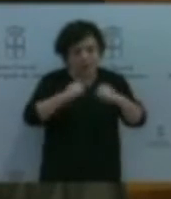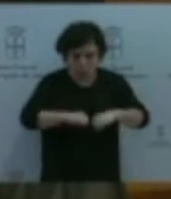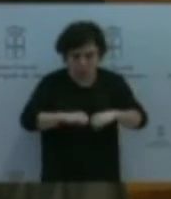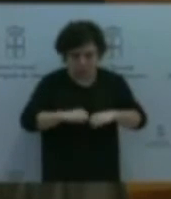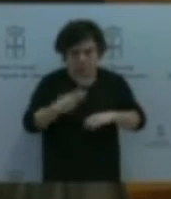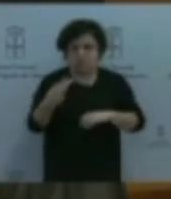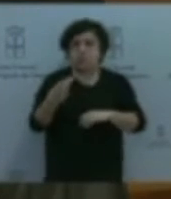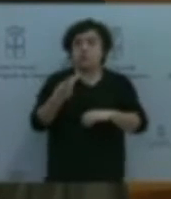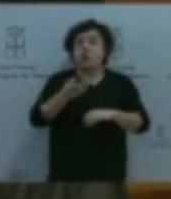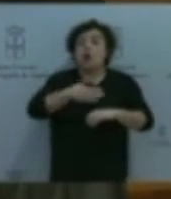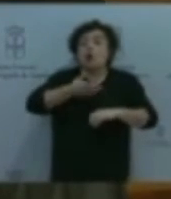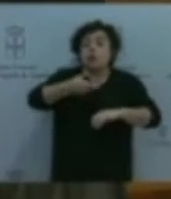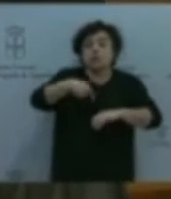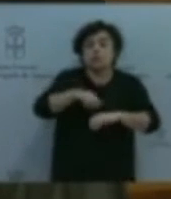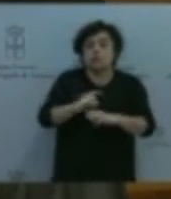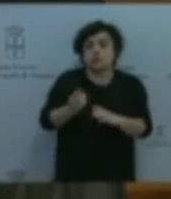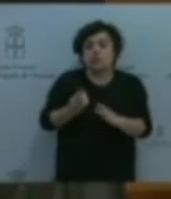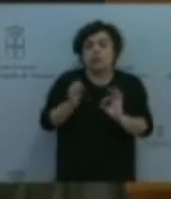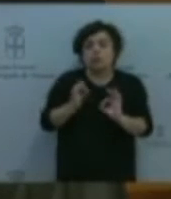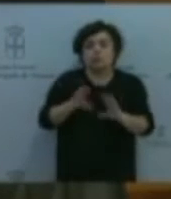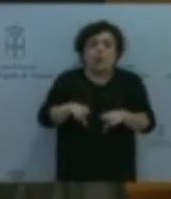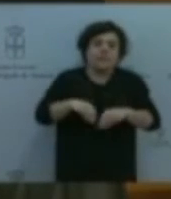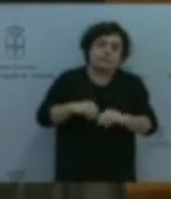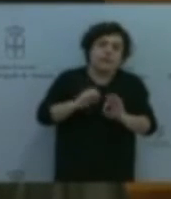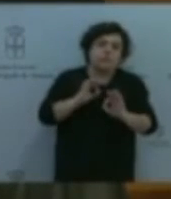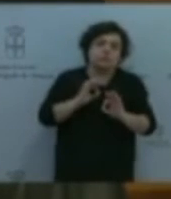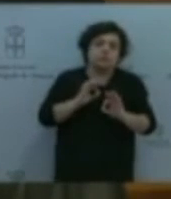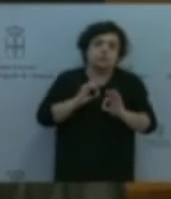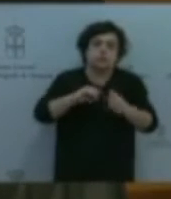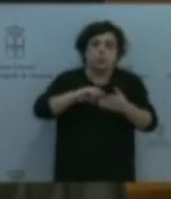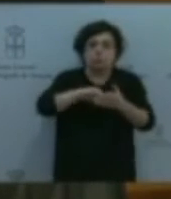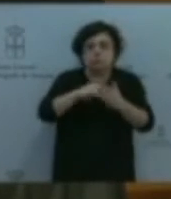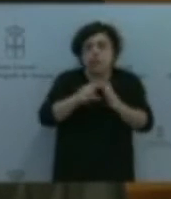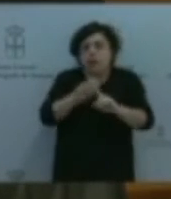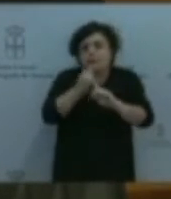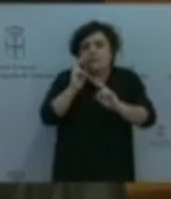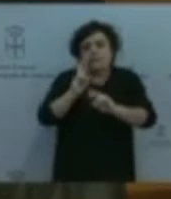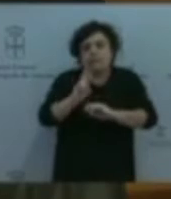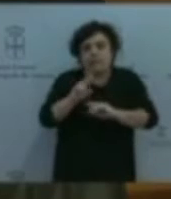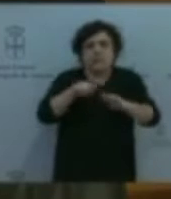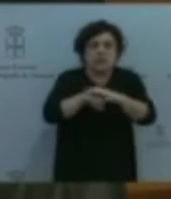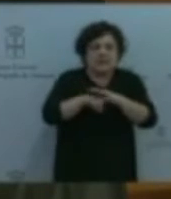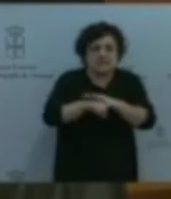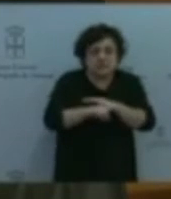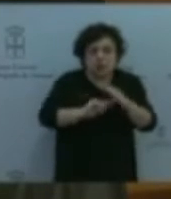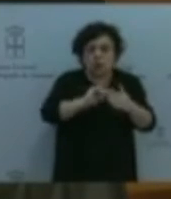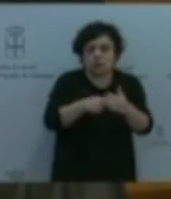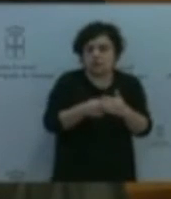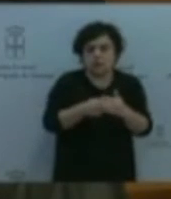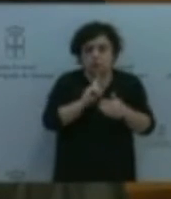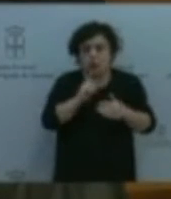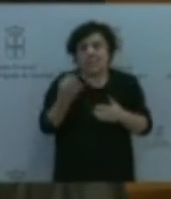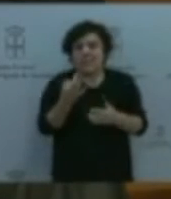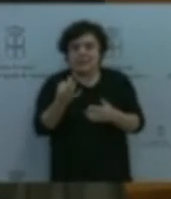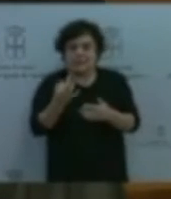con resolver o con ver cómo se gestiona un contrato. Queremos velar por el servicio público. Pero tampoco podemos